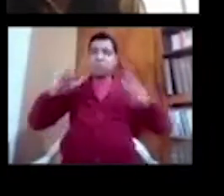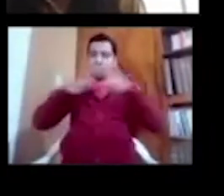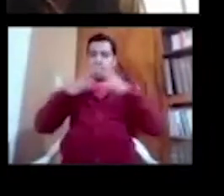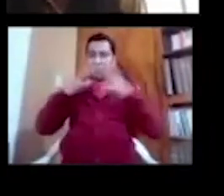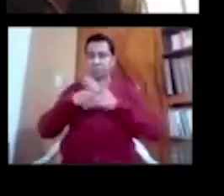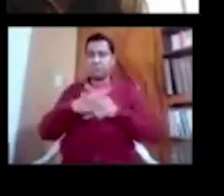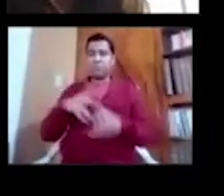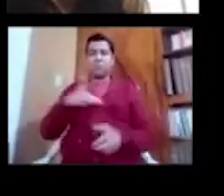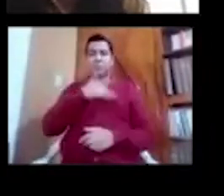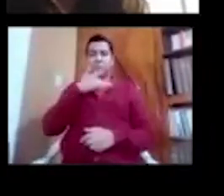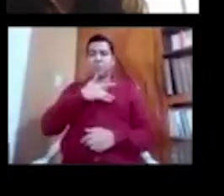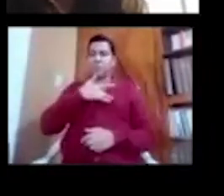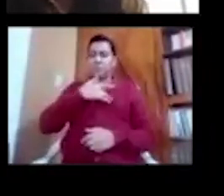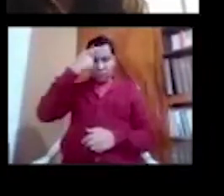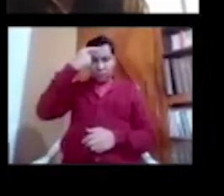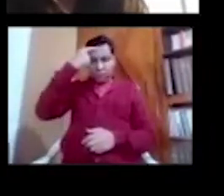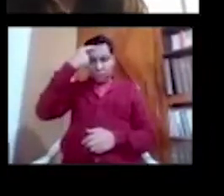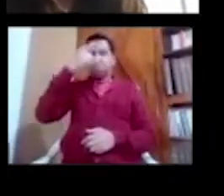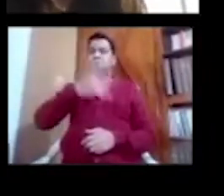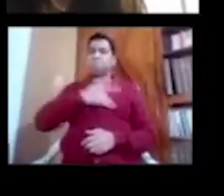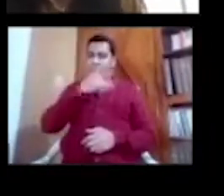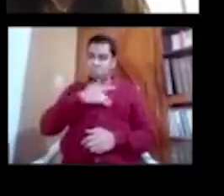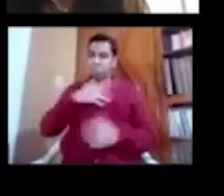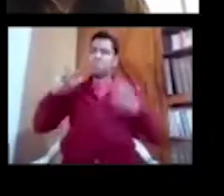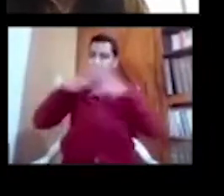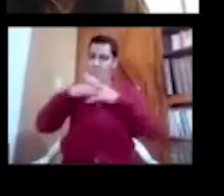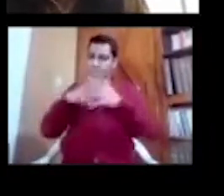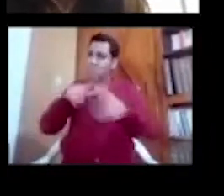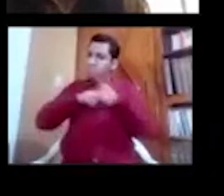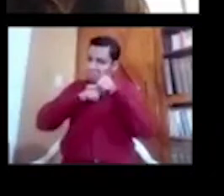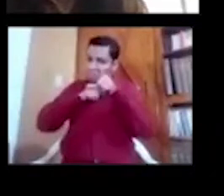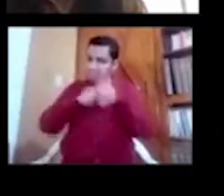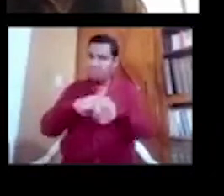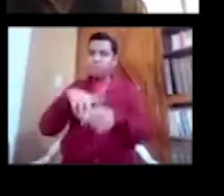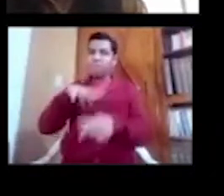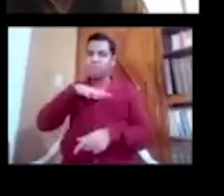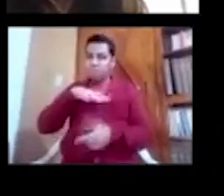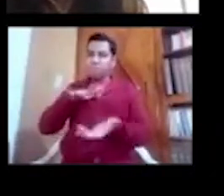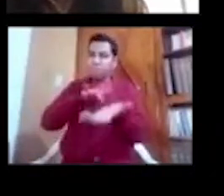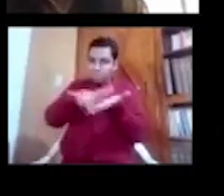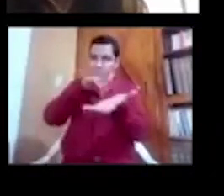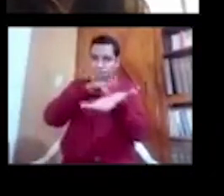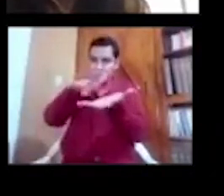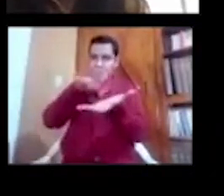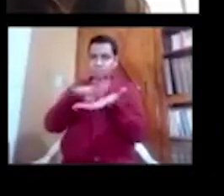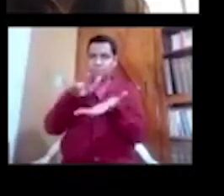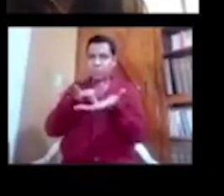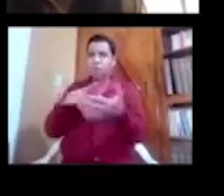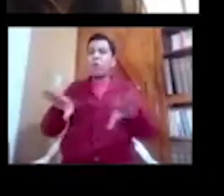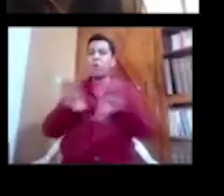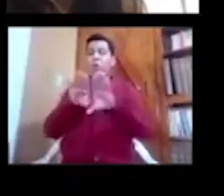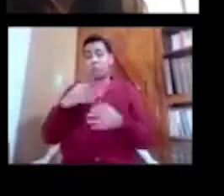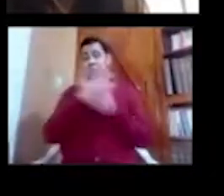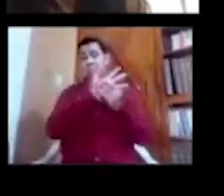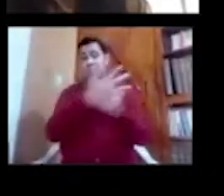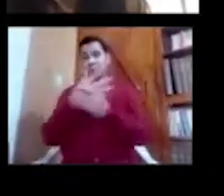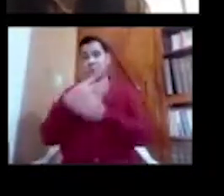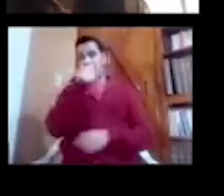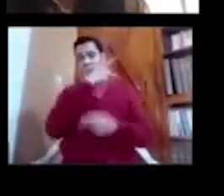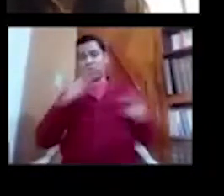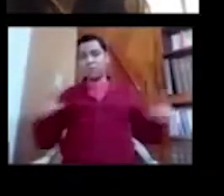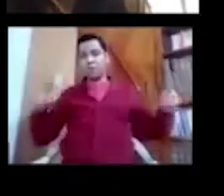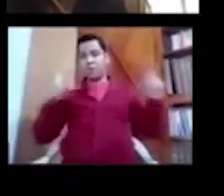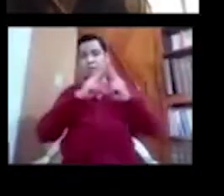de que la guerra tiene que existir. Es una práctica que realizan grupos de profesionales, los militares